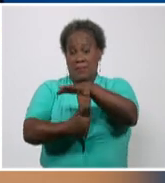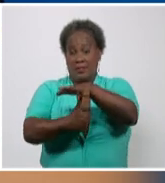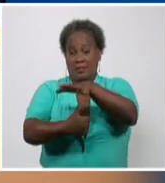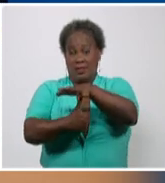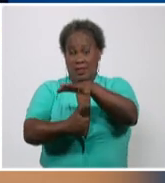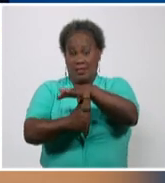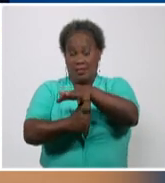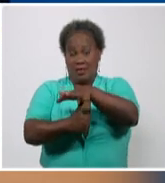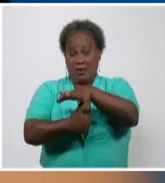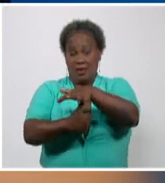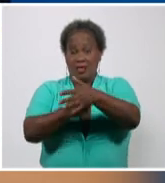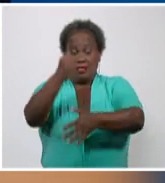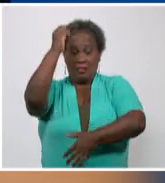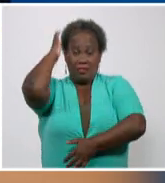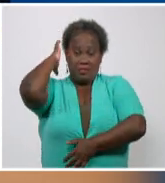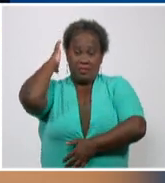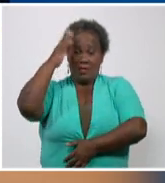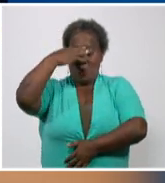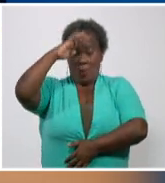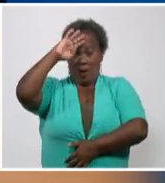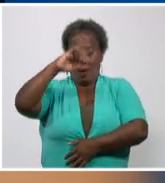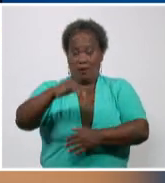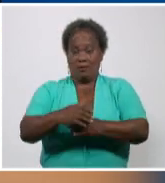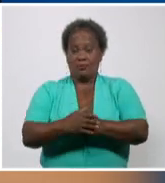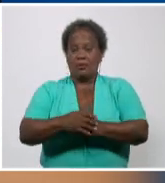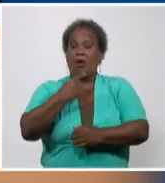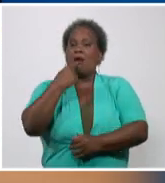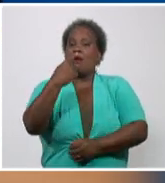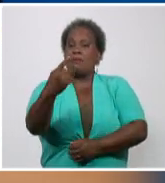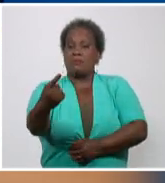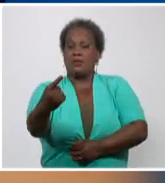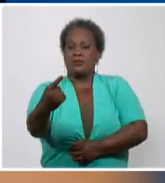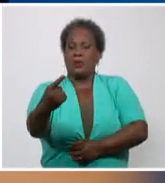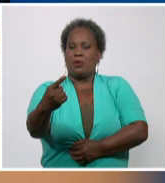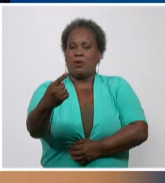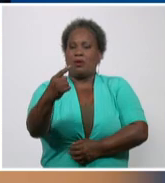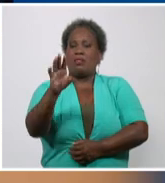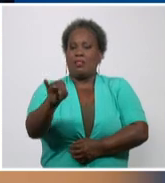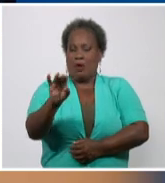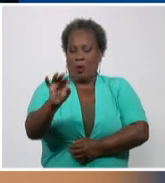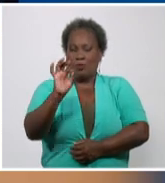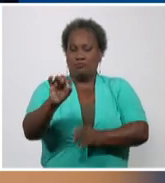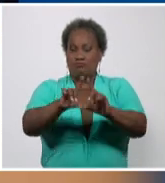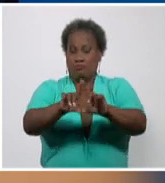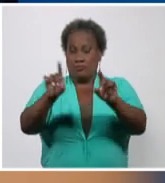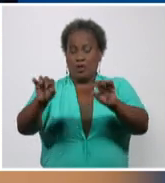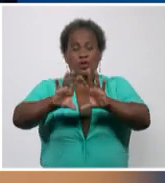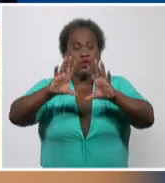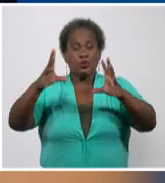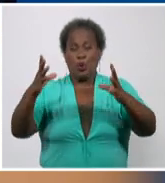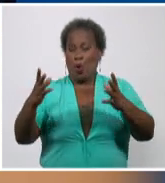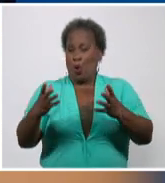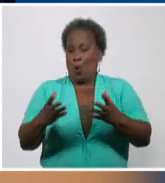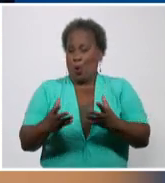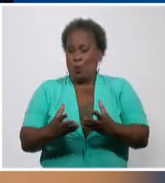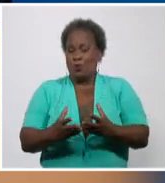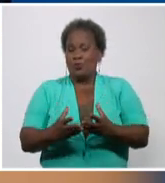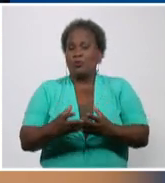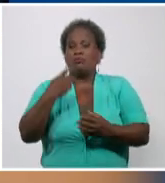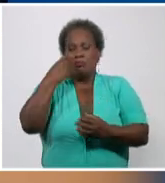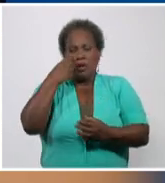República, Miguel Díaz-Canel Bermúdez, expresó, cito, "Todo el mundo reconoce que